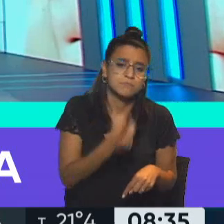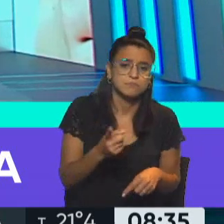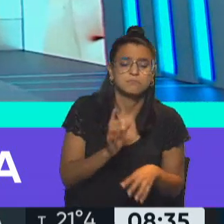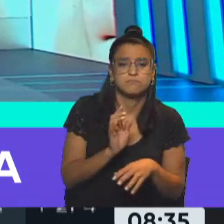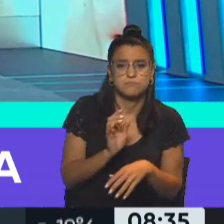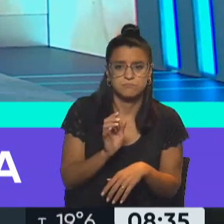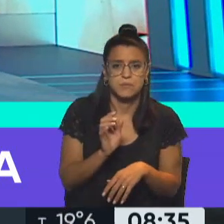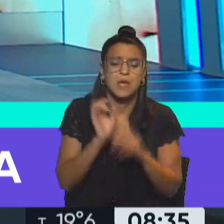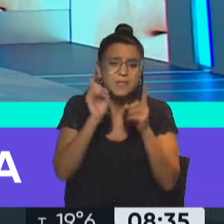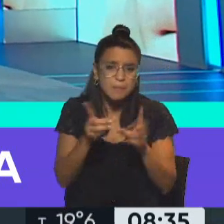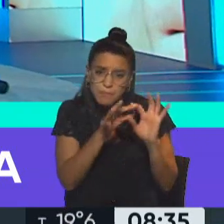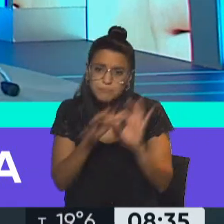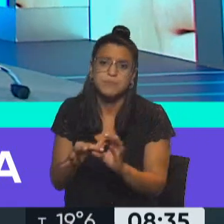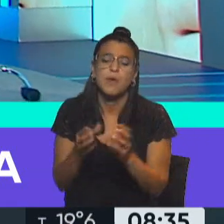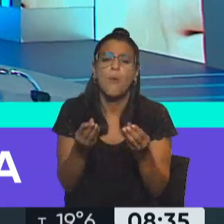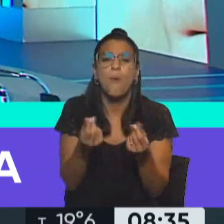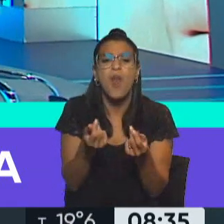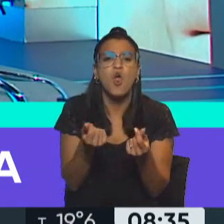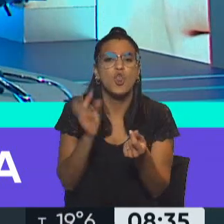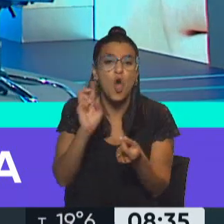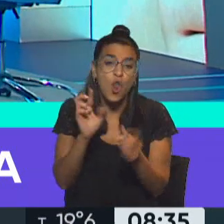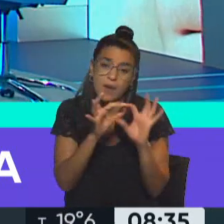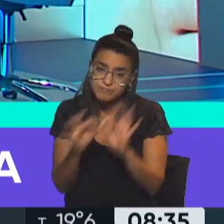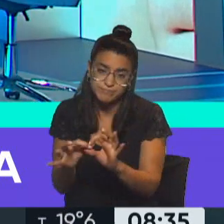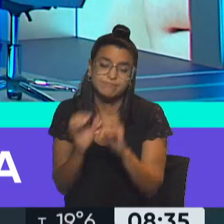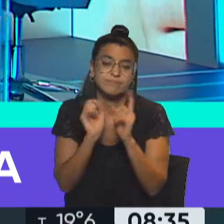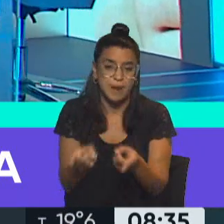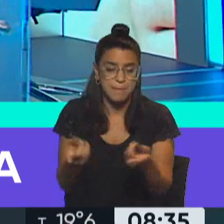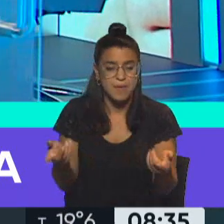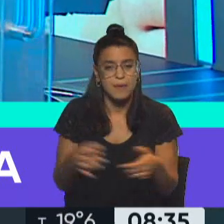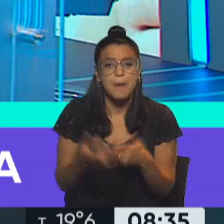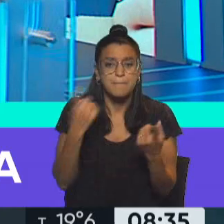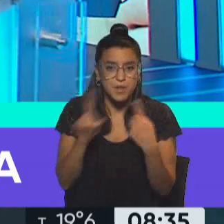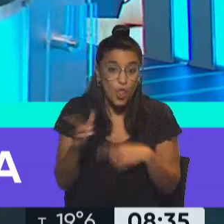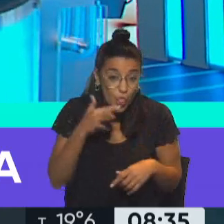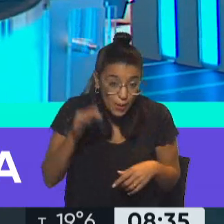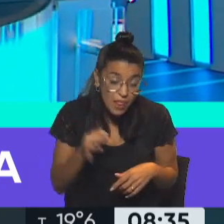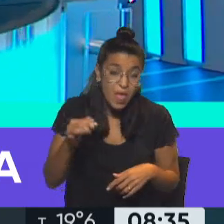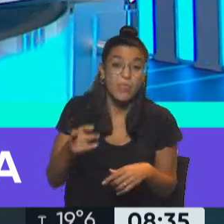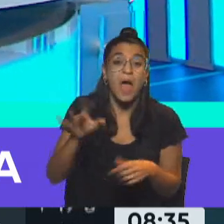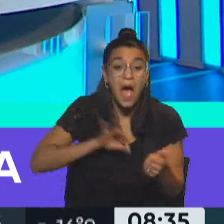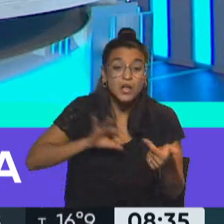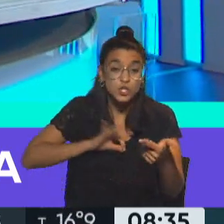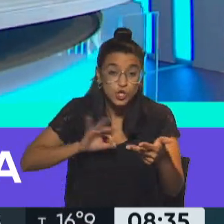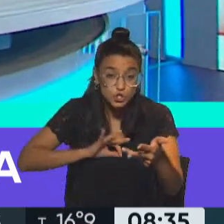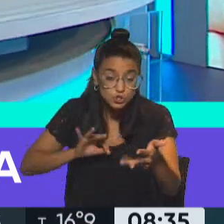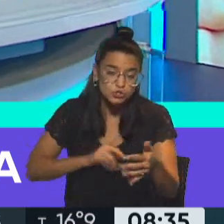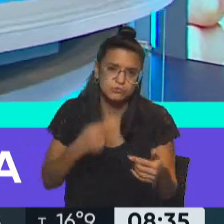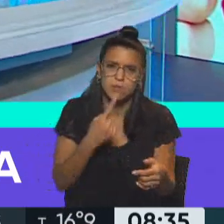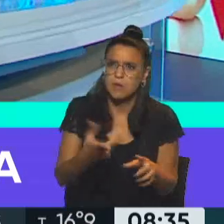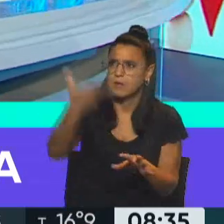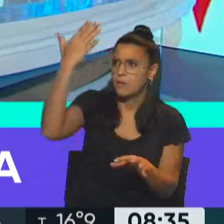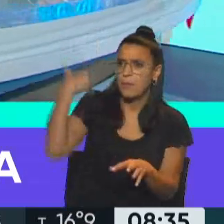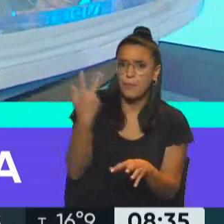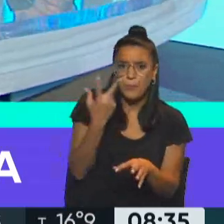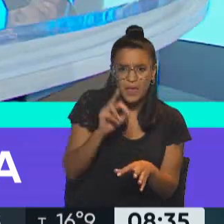también al valor del dólar y bueno las cuestiones pero la verdad es que en todos estos años te diría desde hace más